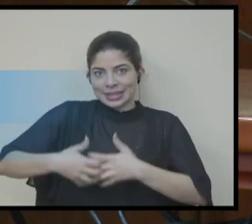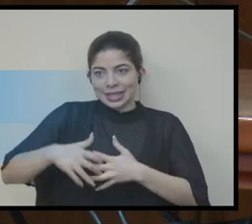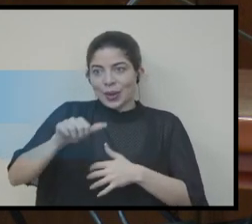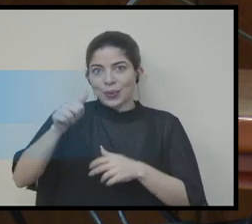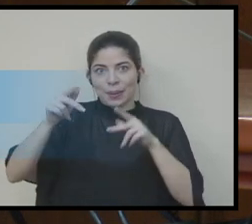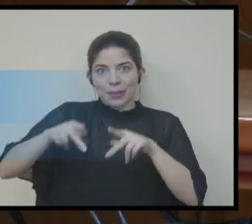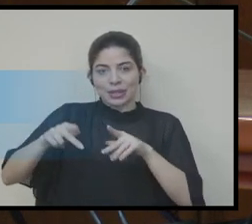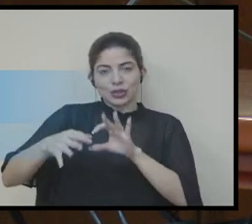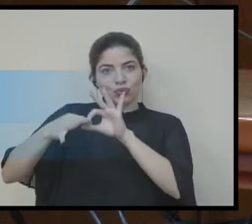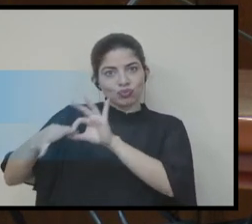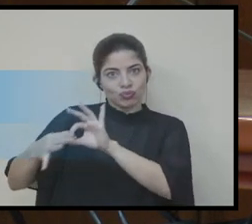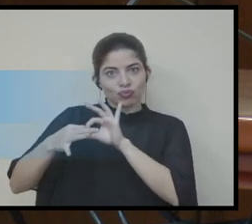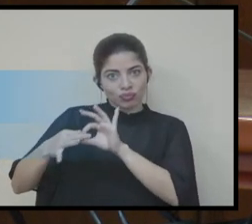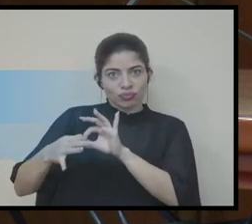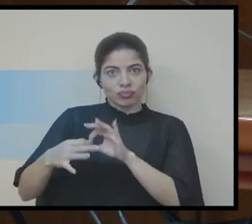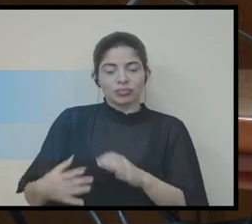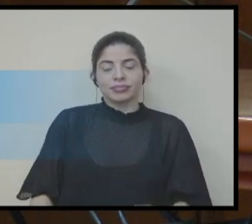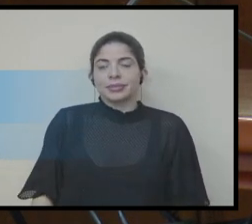otras personas,